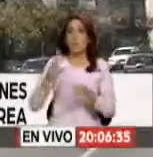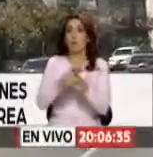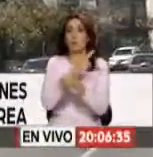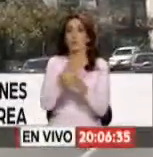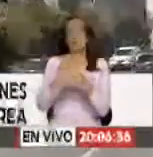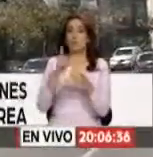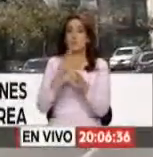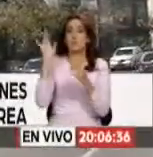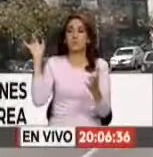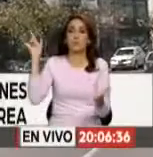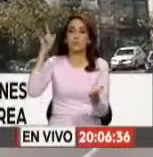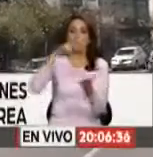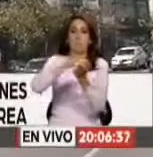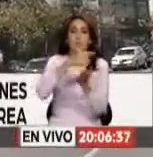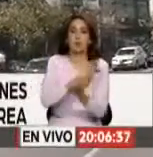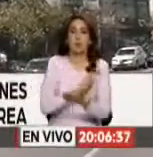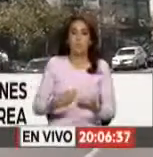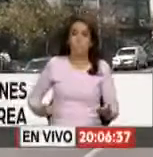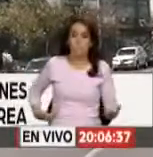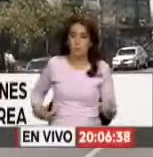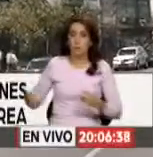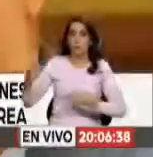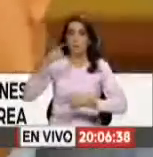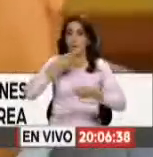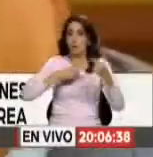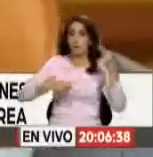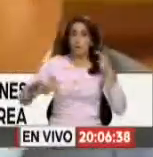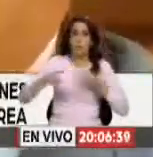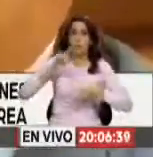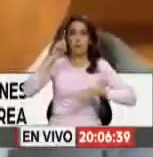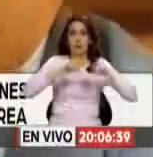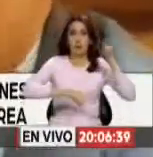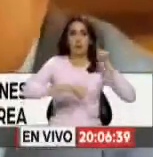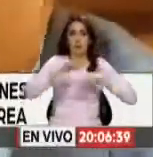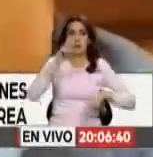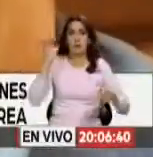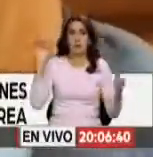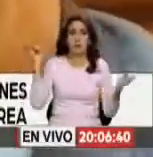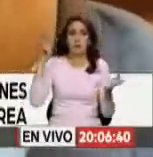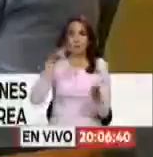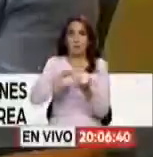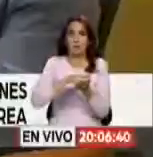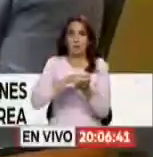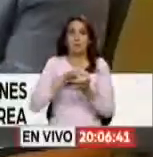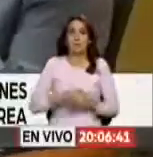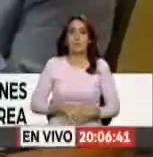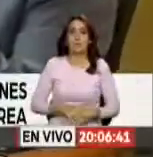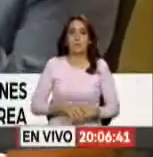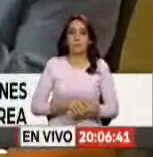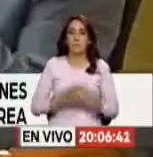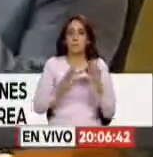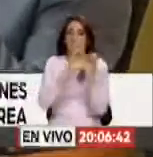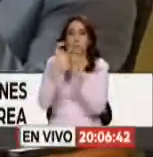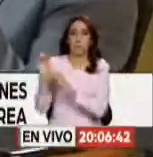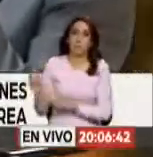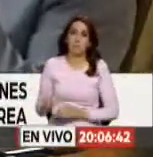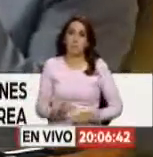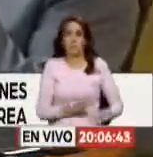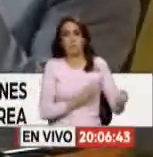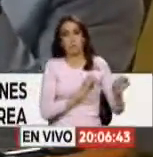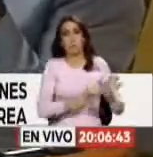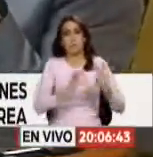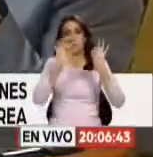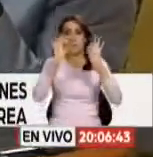aviones presidenciales Embraer Legacy 600 y el Falcon 7X. El organismo efectuó el